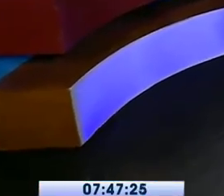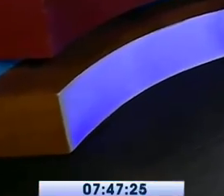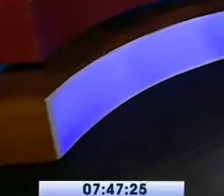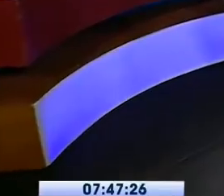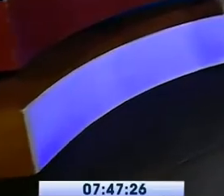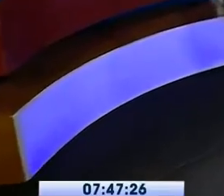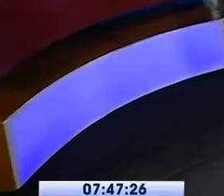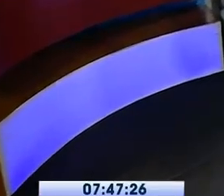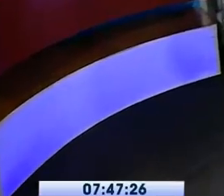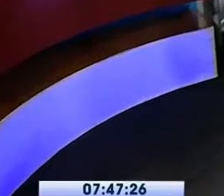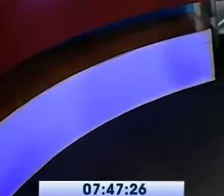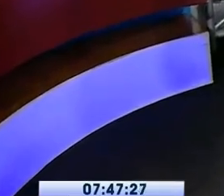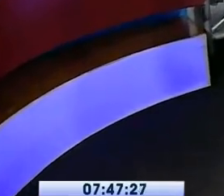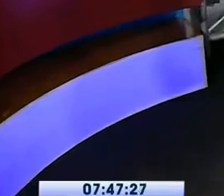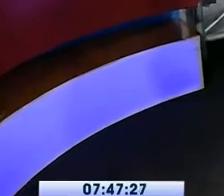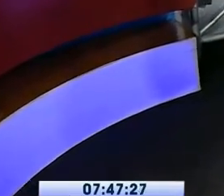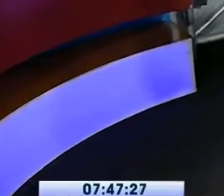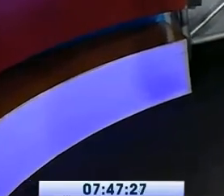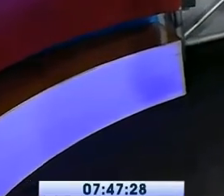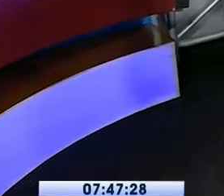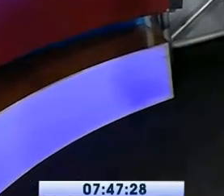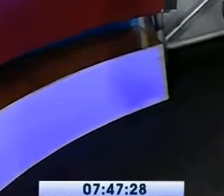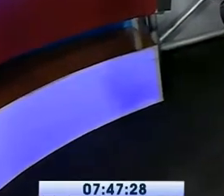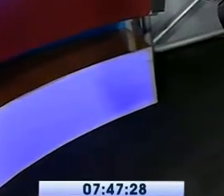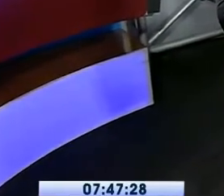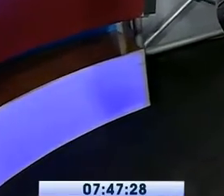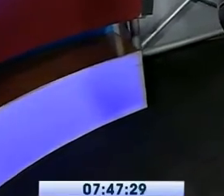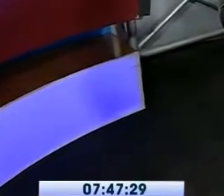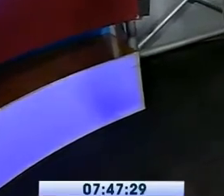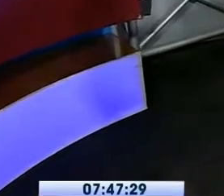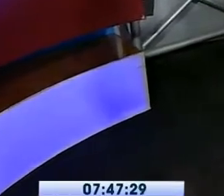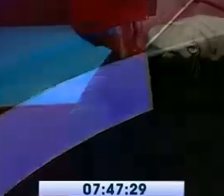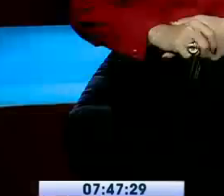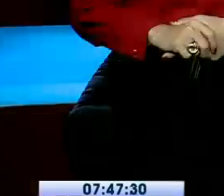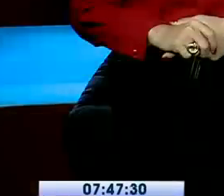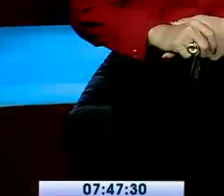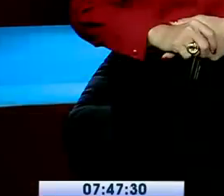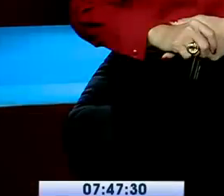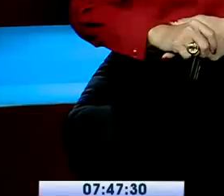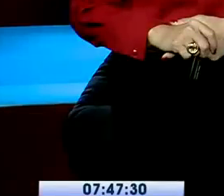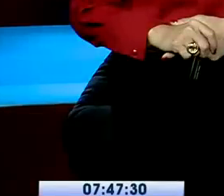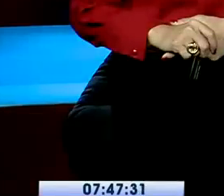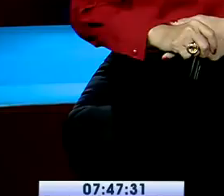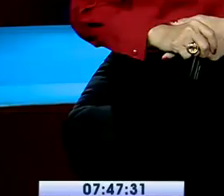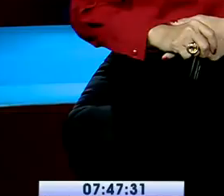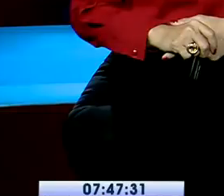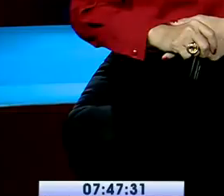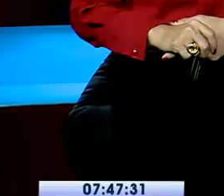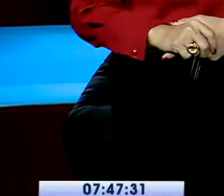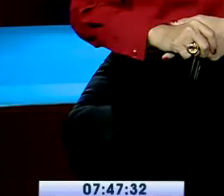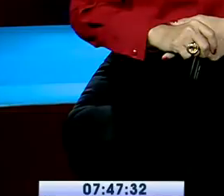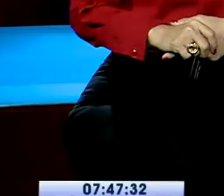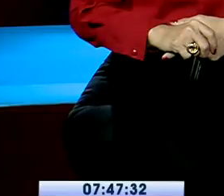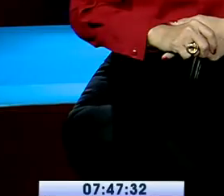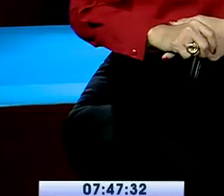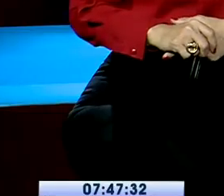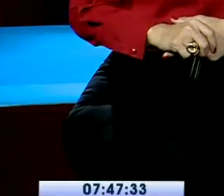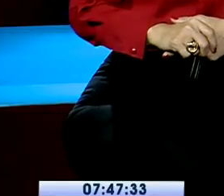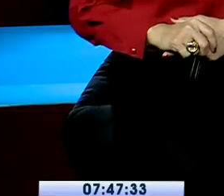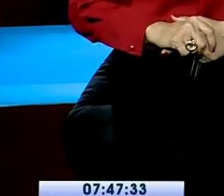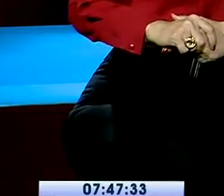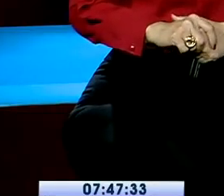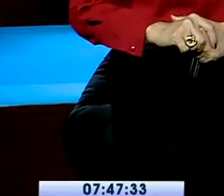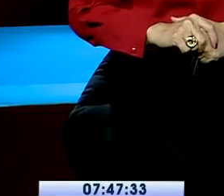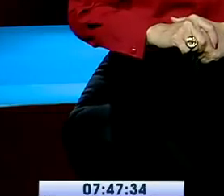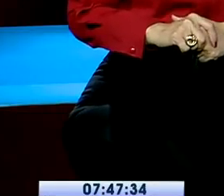Continuamos con más información porque detienen a tres sospechosos de ser responsables de una serie de robos a transeúntes en el norte de